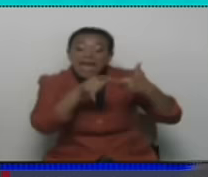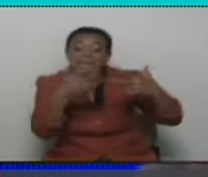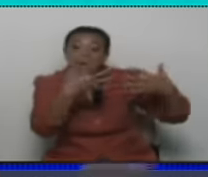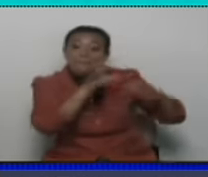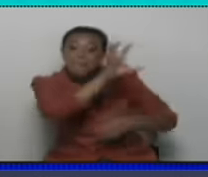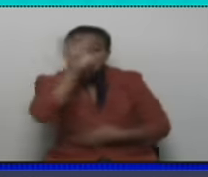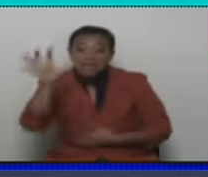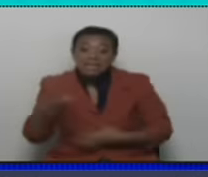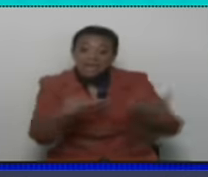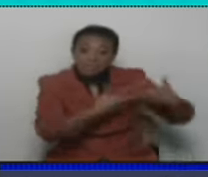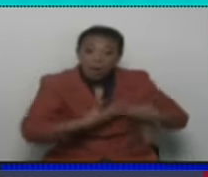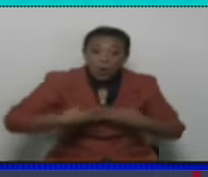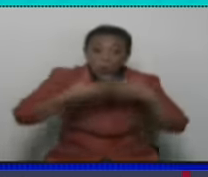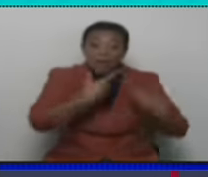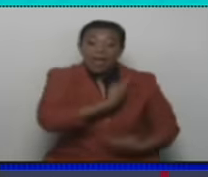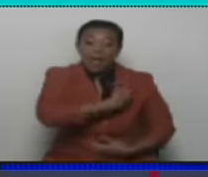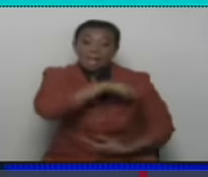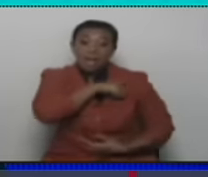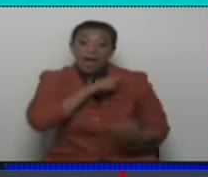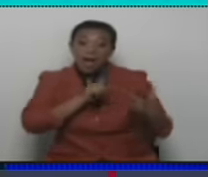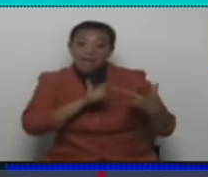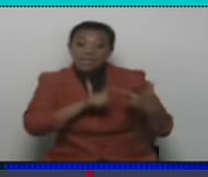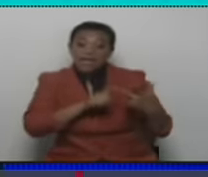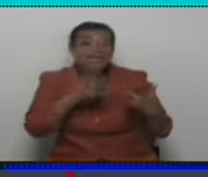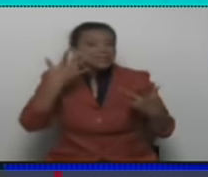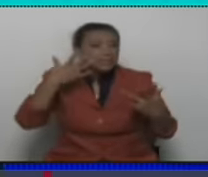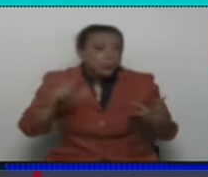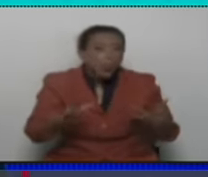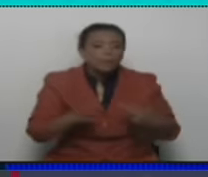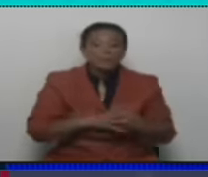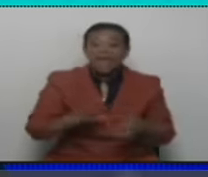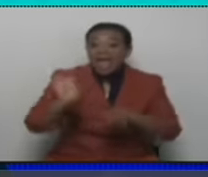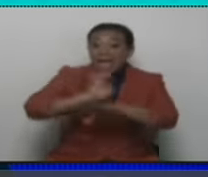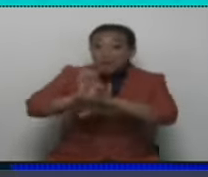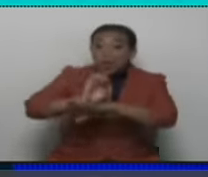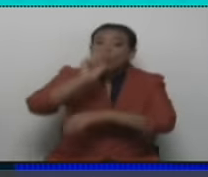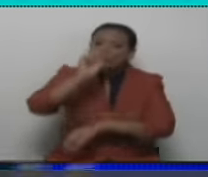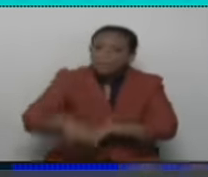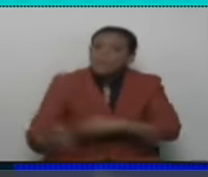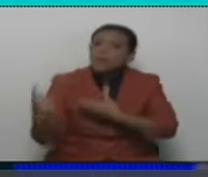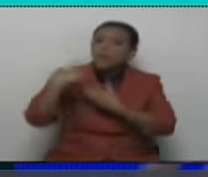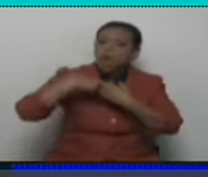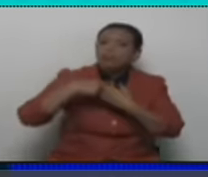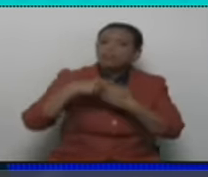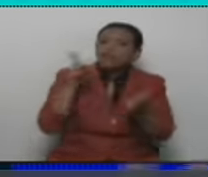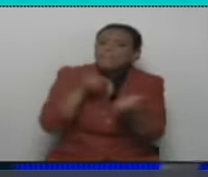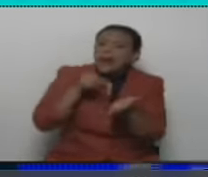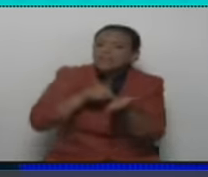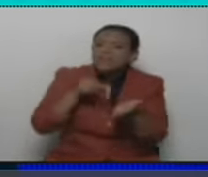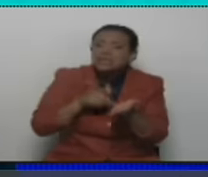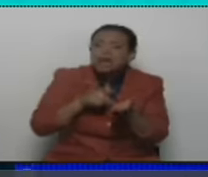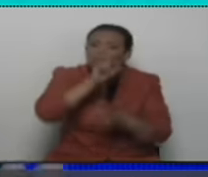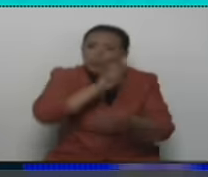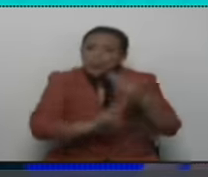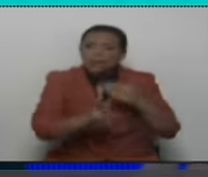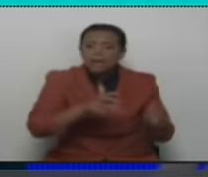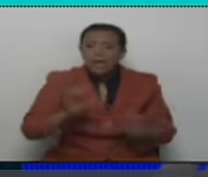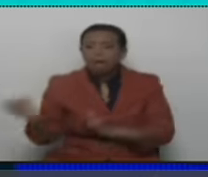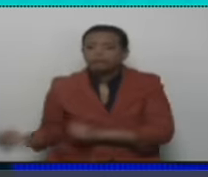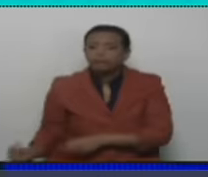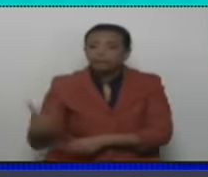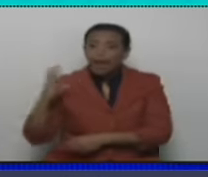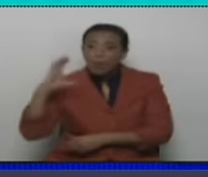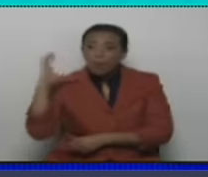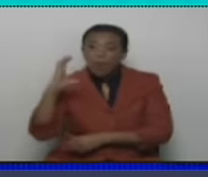Unidos, España y en cierto modo Ecuador, ¿no? Que usted decía que migraron de Colombia